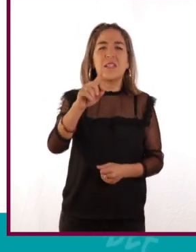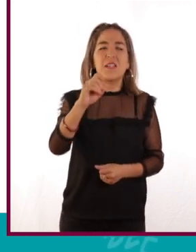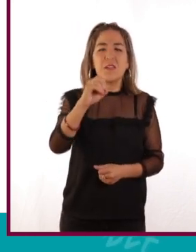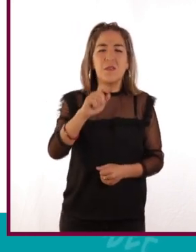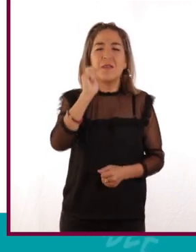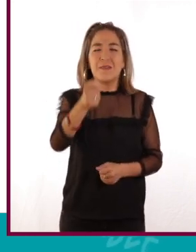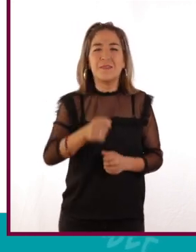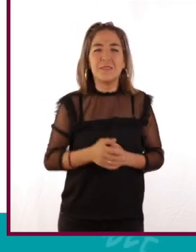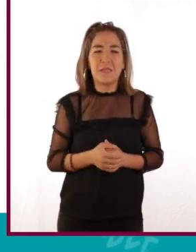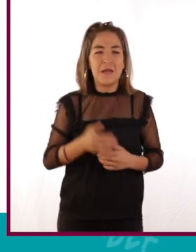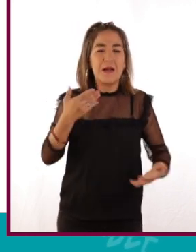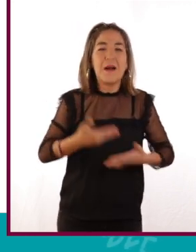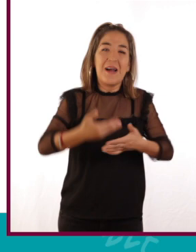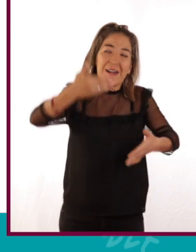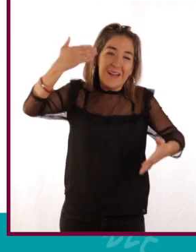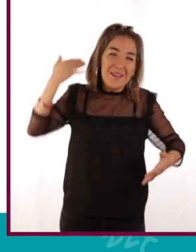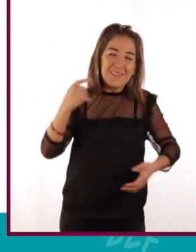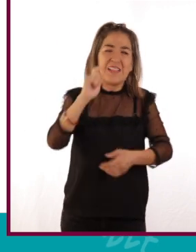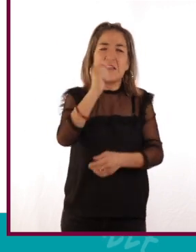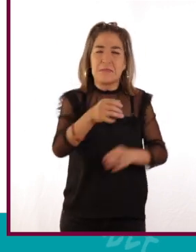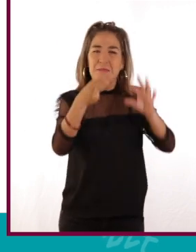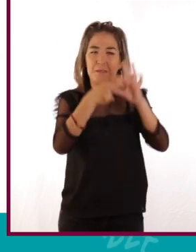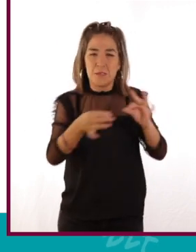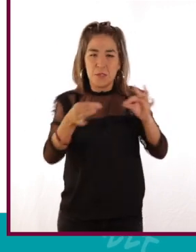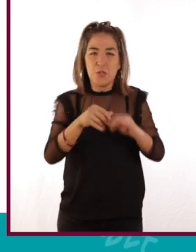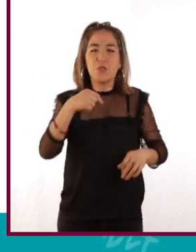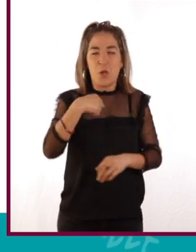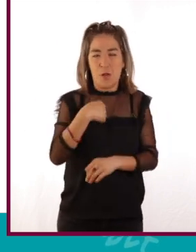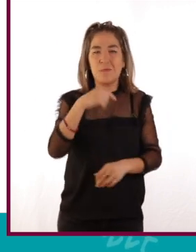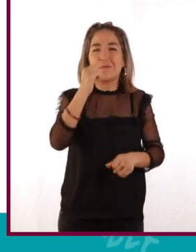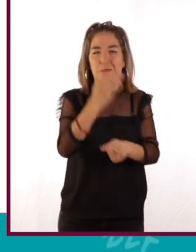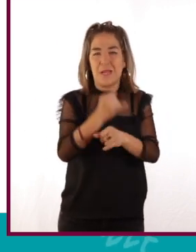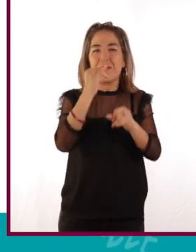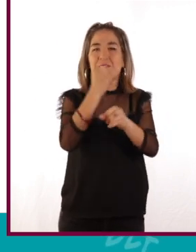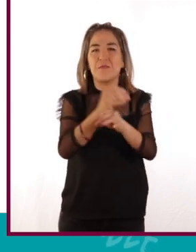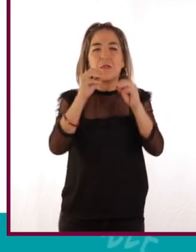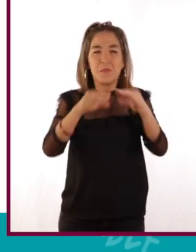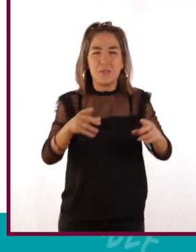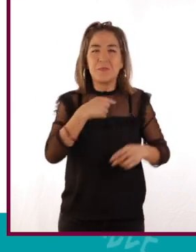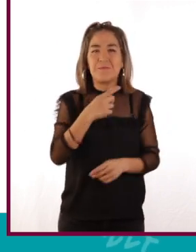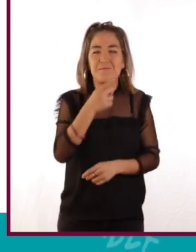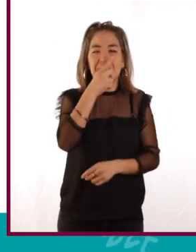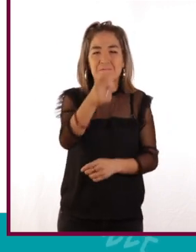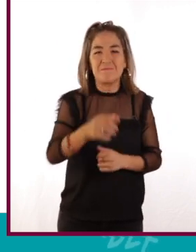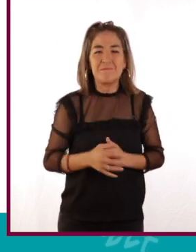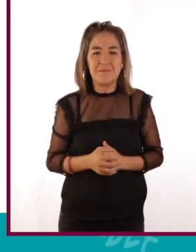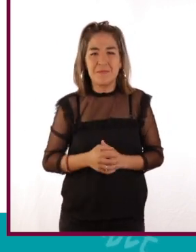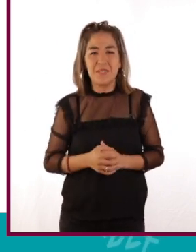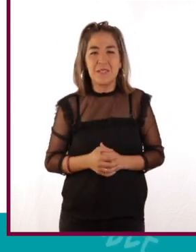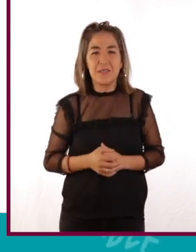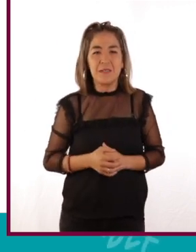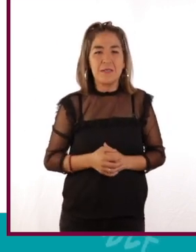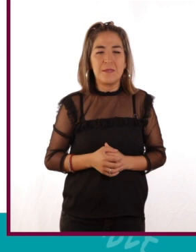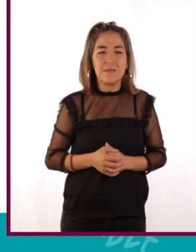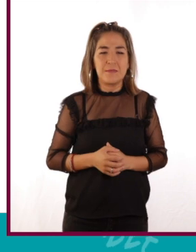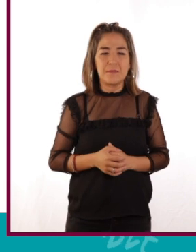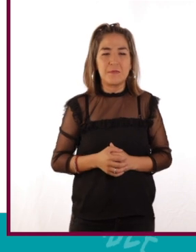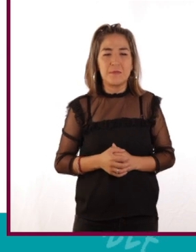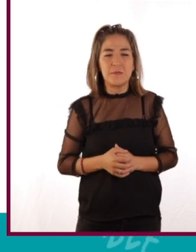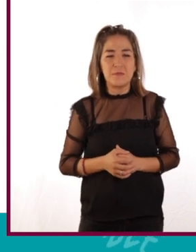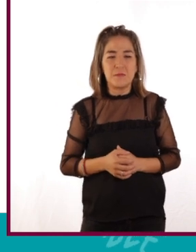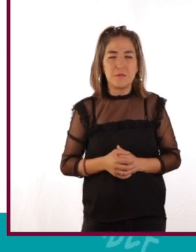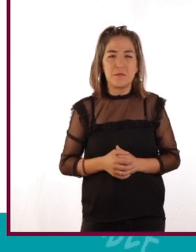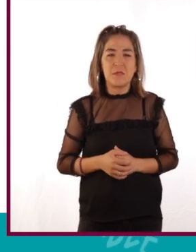sólidos platónicos, antes de decirte qué son, déjame te cuento que los